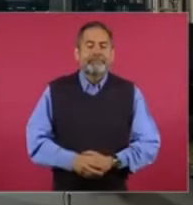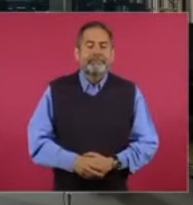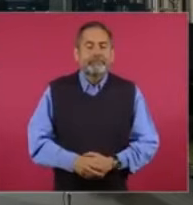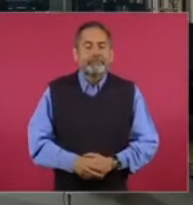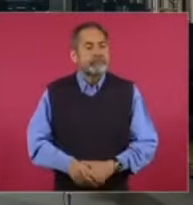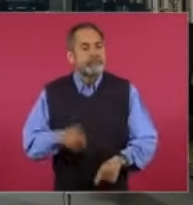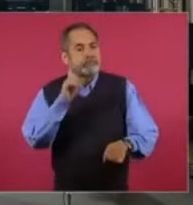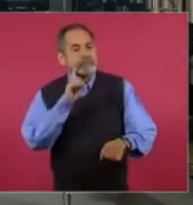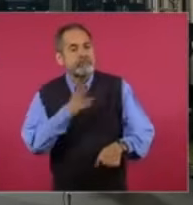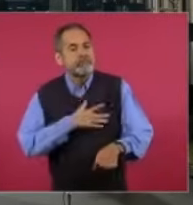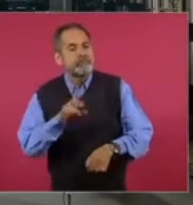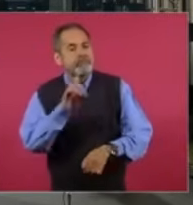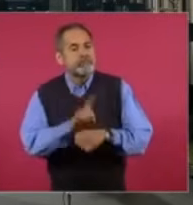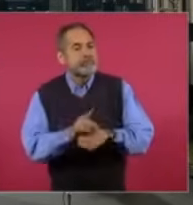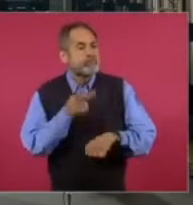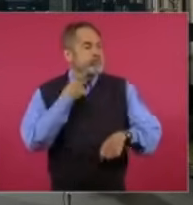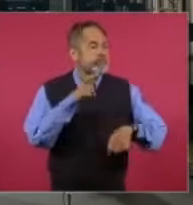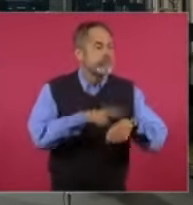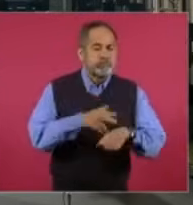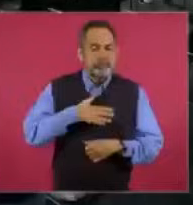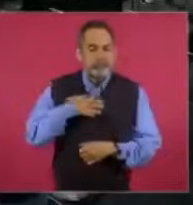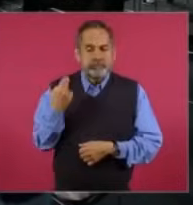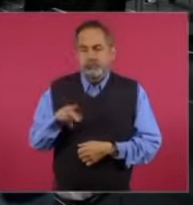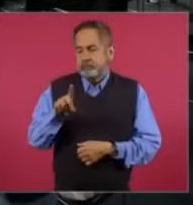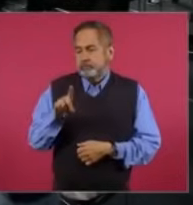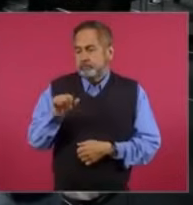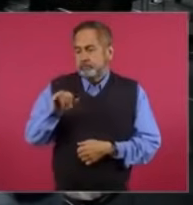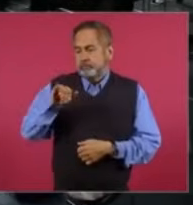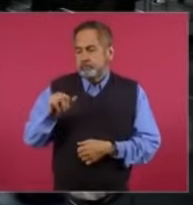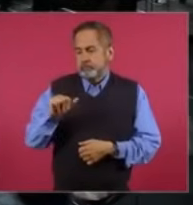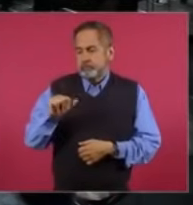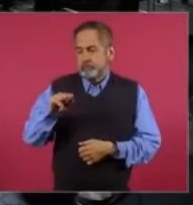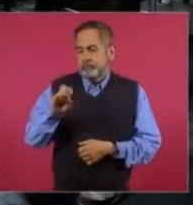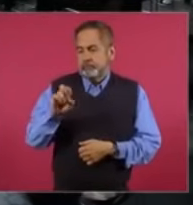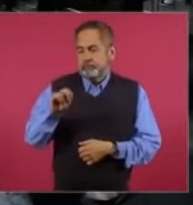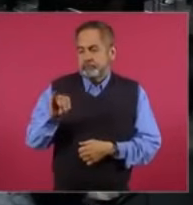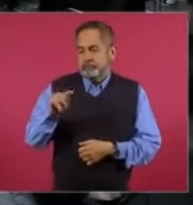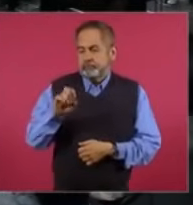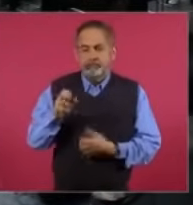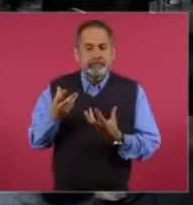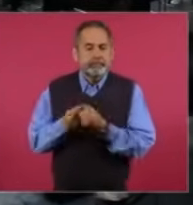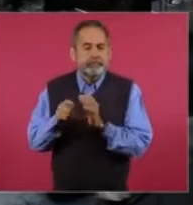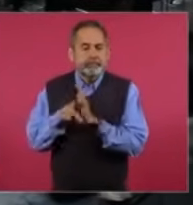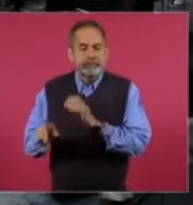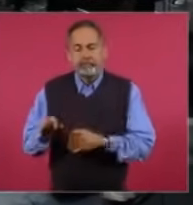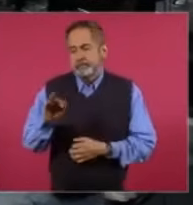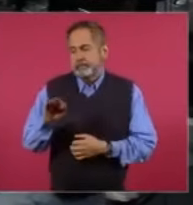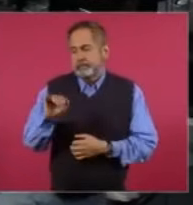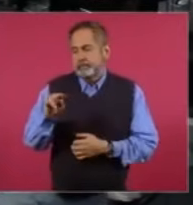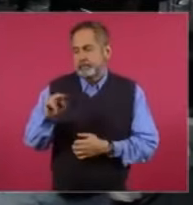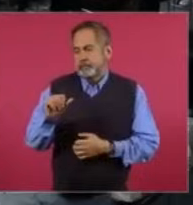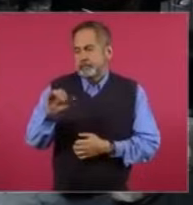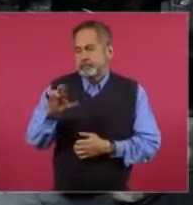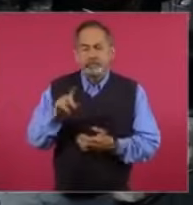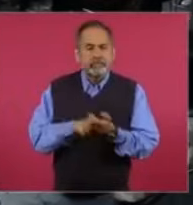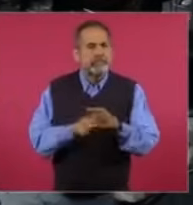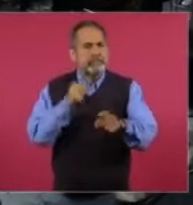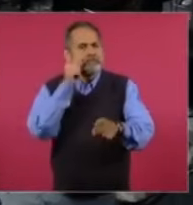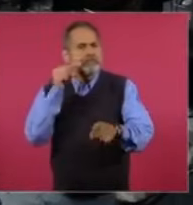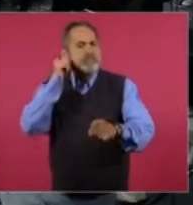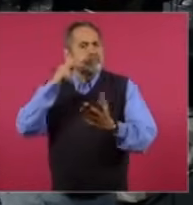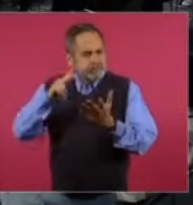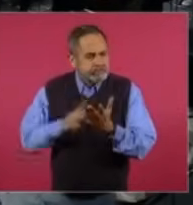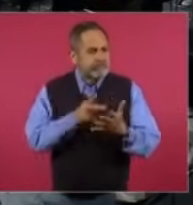Buenos días, presidente, procurador. Diana Benítez, del periódico El Financiero. Preguntarle, pues ayer se da nuevamente otra marcha en contra de la